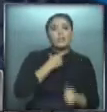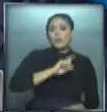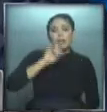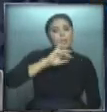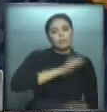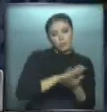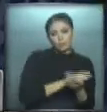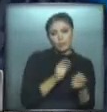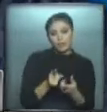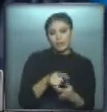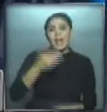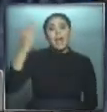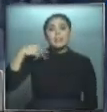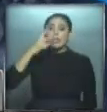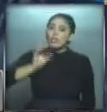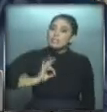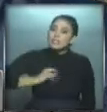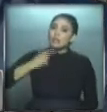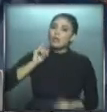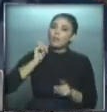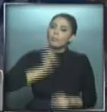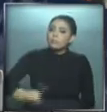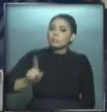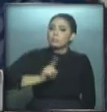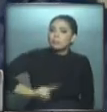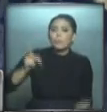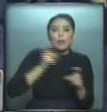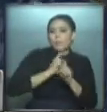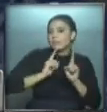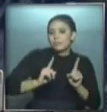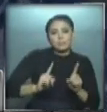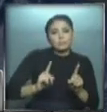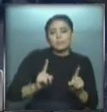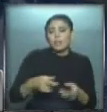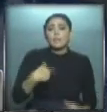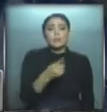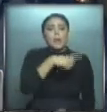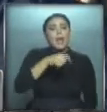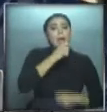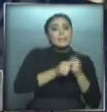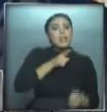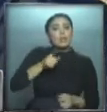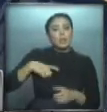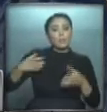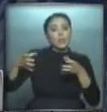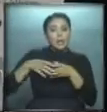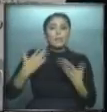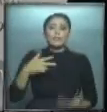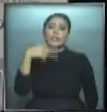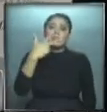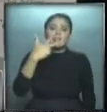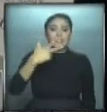y ya le estoy diciendo de que hace 2 años que venimos con los mismos problemas. Ahora, por ataque al cuerpo delegado, la empresa hace 3 meses y medio no nos pagan los